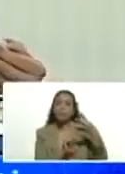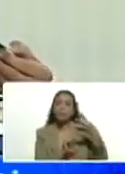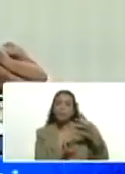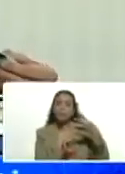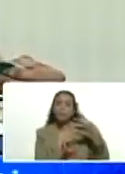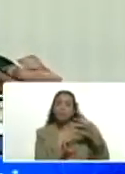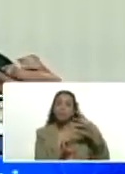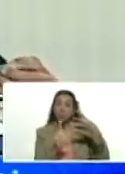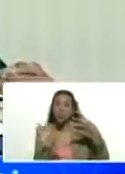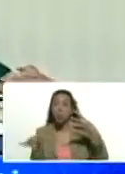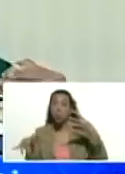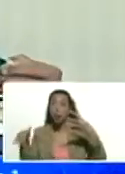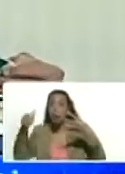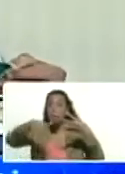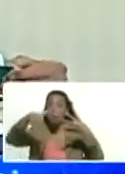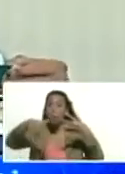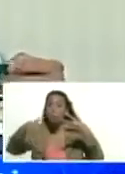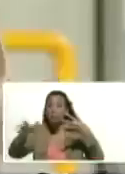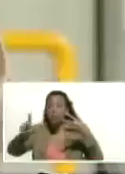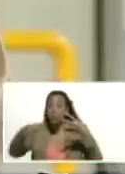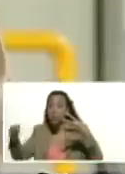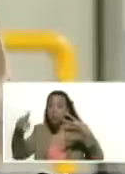Ustedes no han votado. Yo no he visto que ustedes voten a favor.